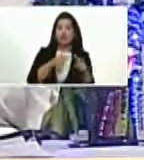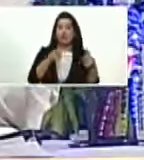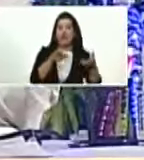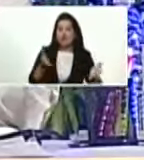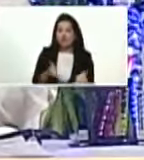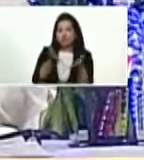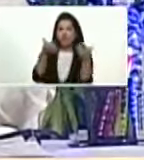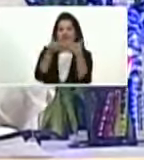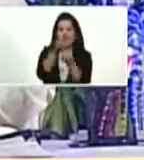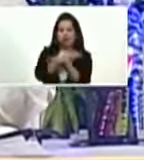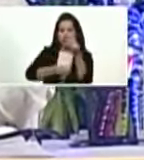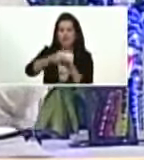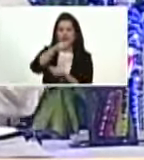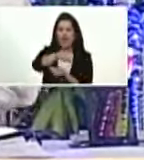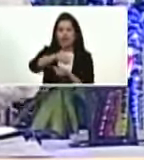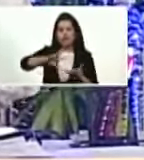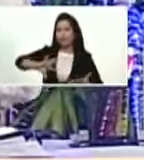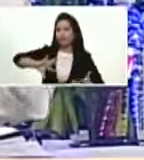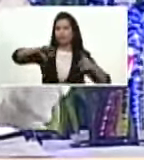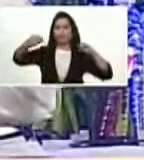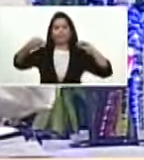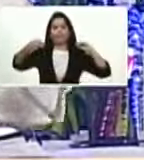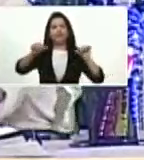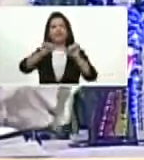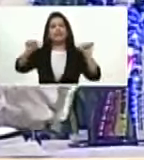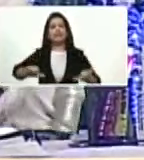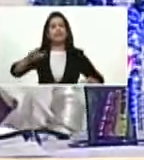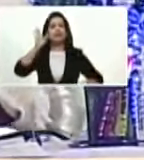generaron un metabolismo vicioso